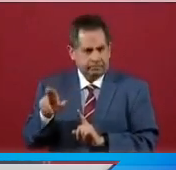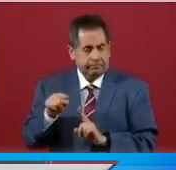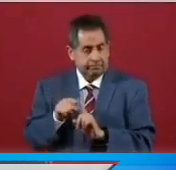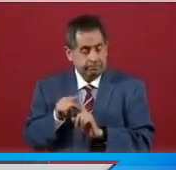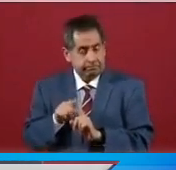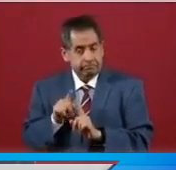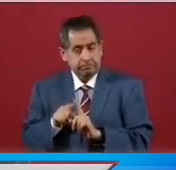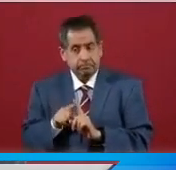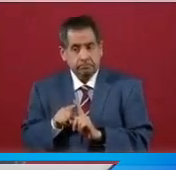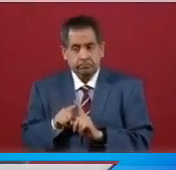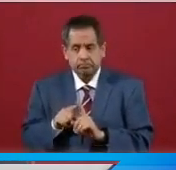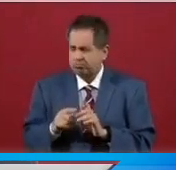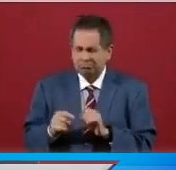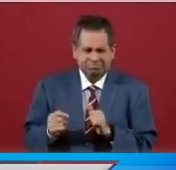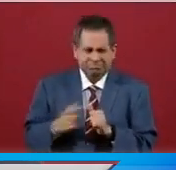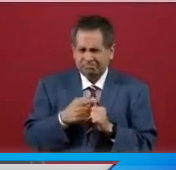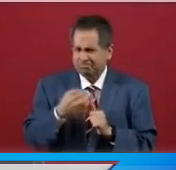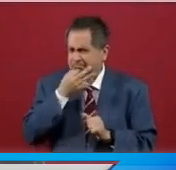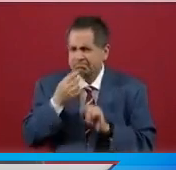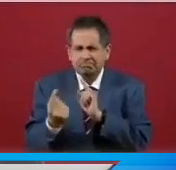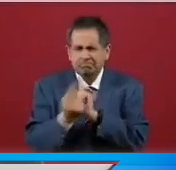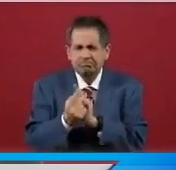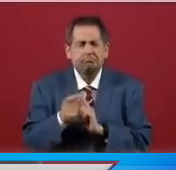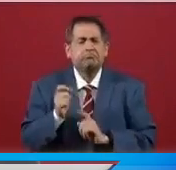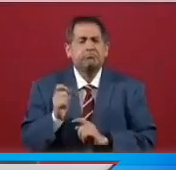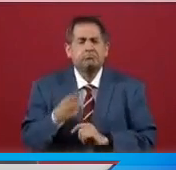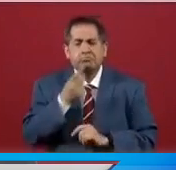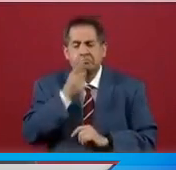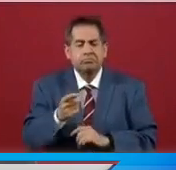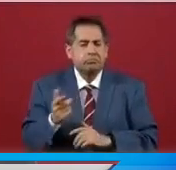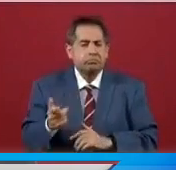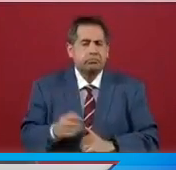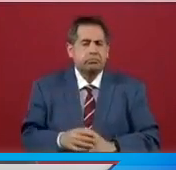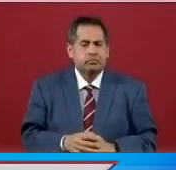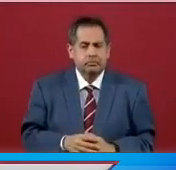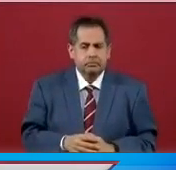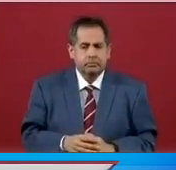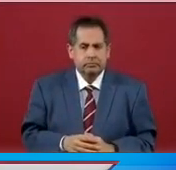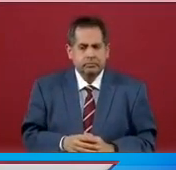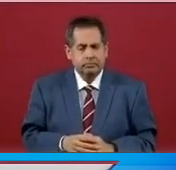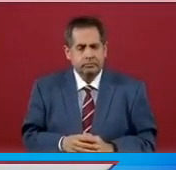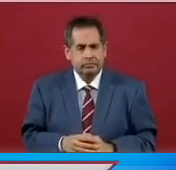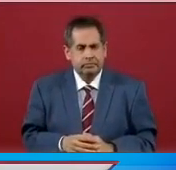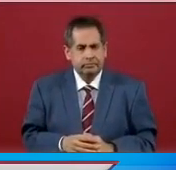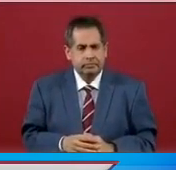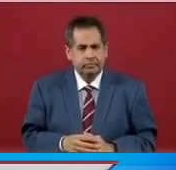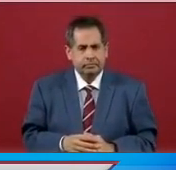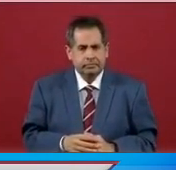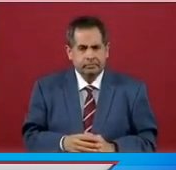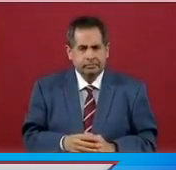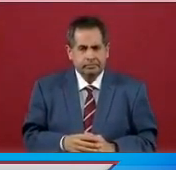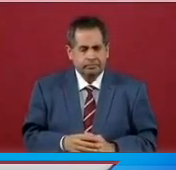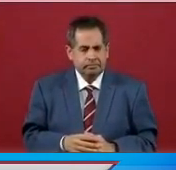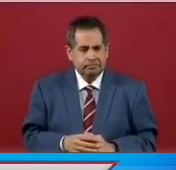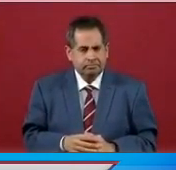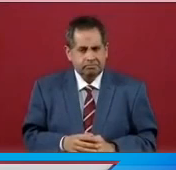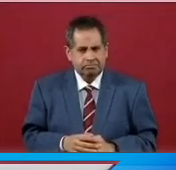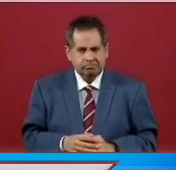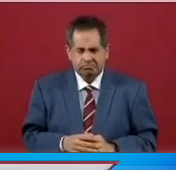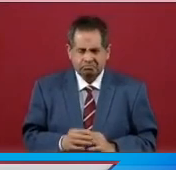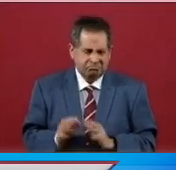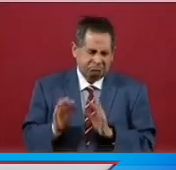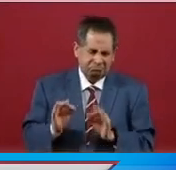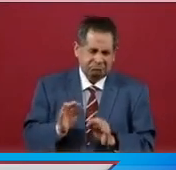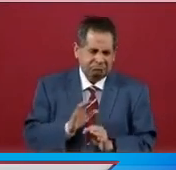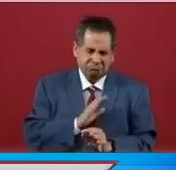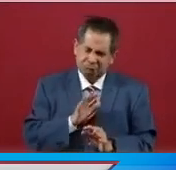Consejo Coordinador Empresarial, quien por conducto de José Salazar expresó la firme intención de colaborar con el gobierno para lograr un crecimiento